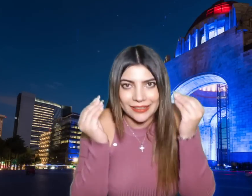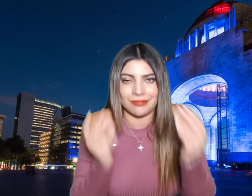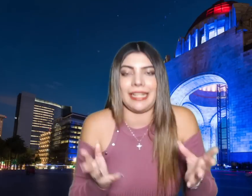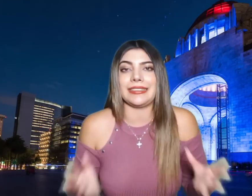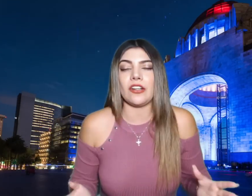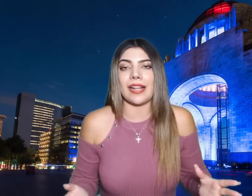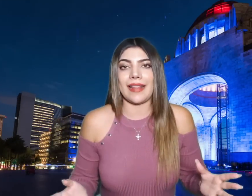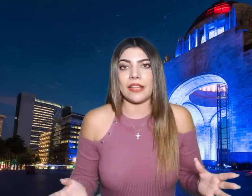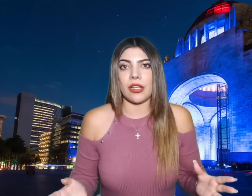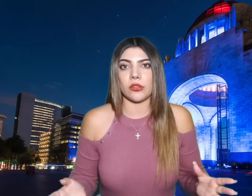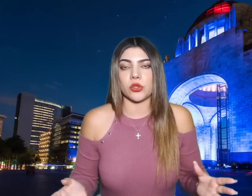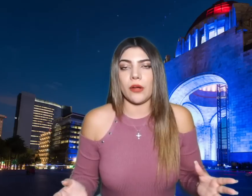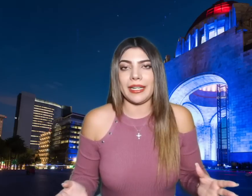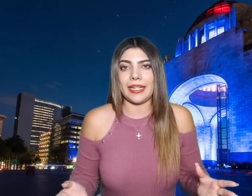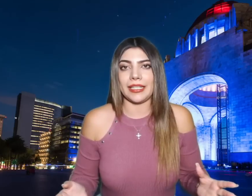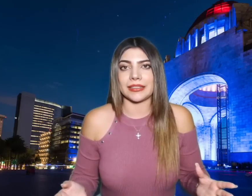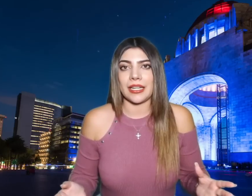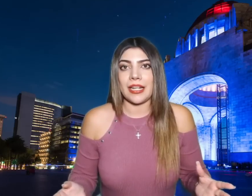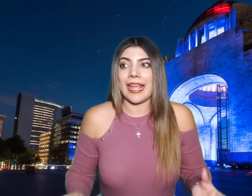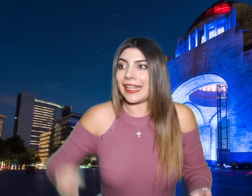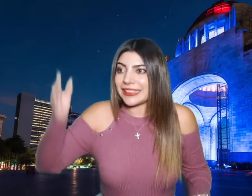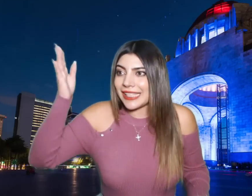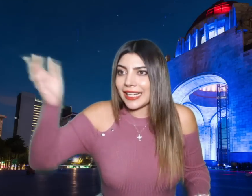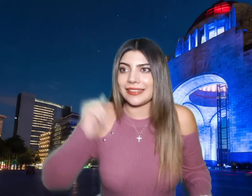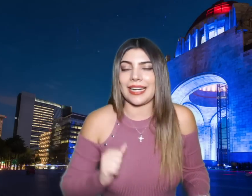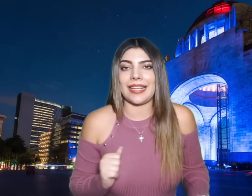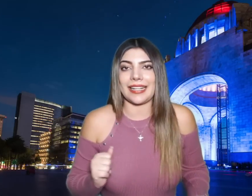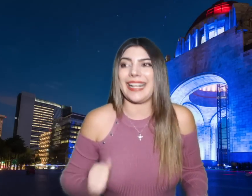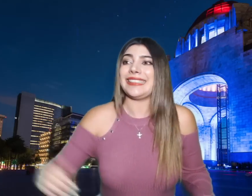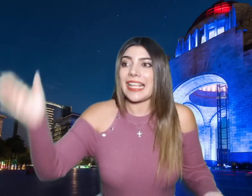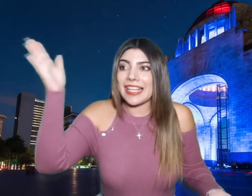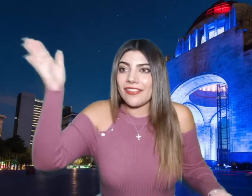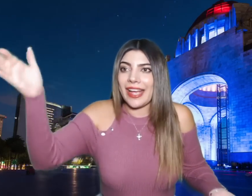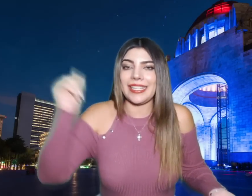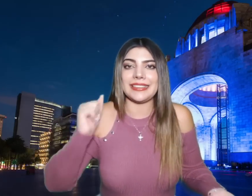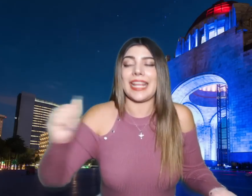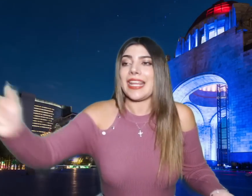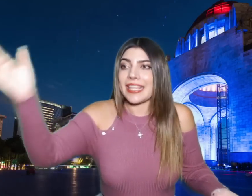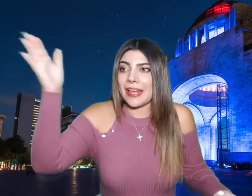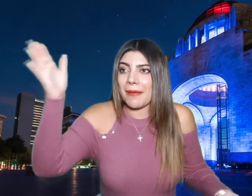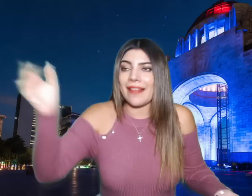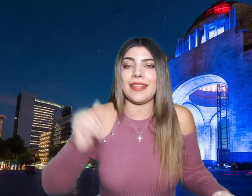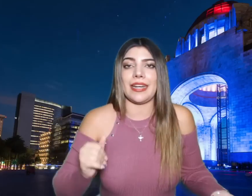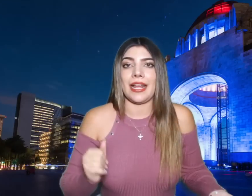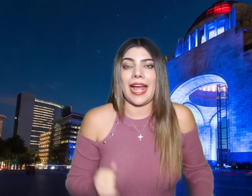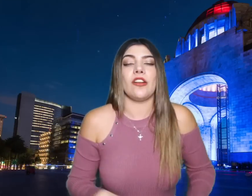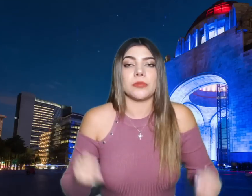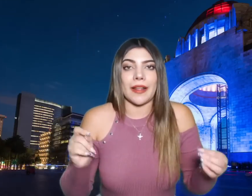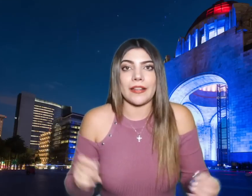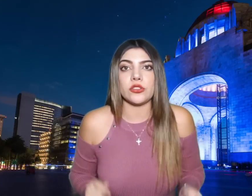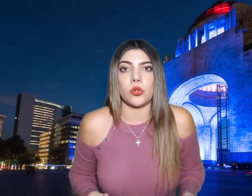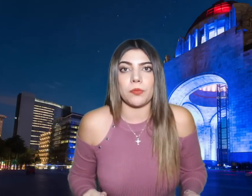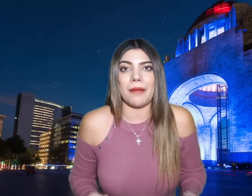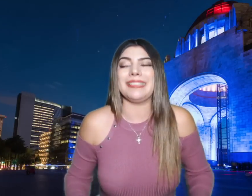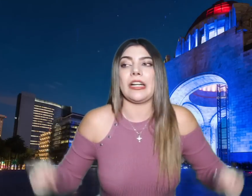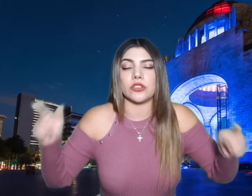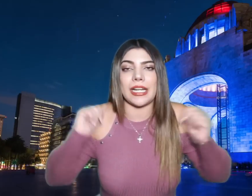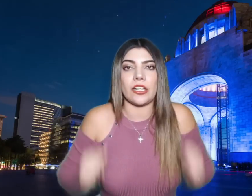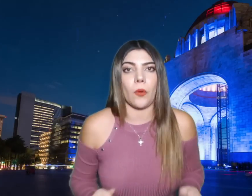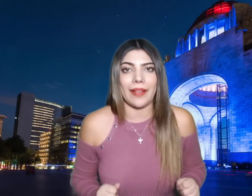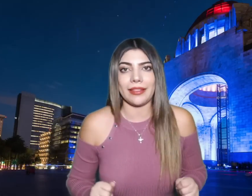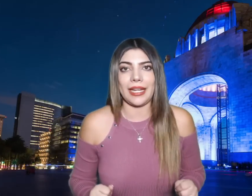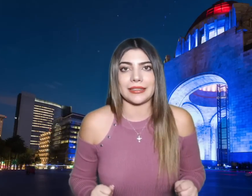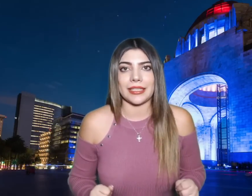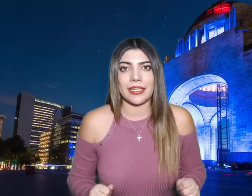que le hicieron el daño, a los jóvenes. Encierren tras las rejas y váyanse y demanden a los verdaderos culpables, a